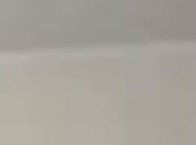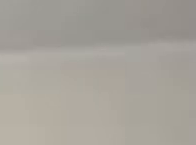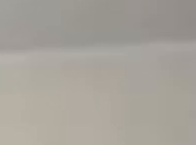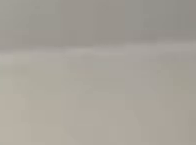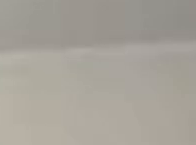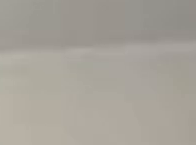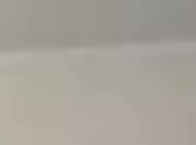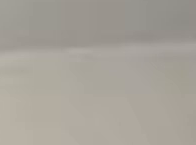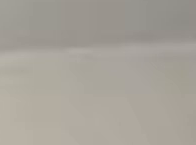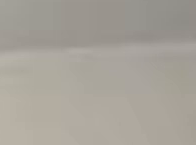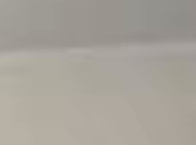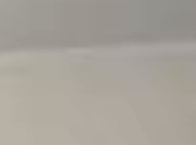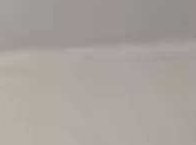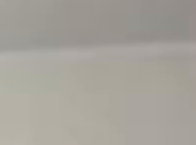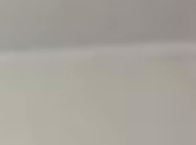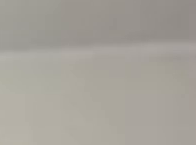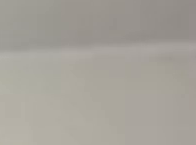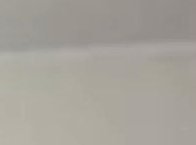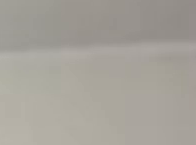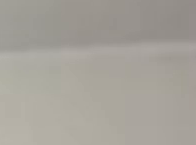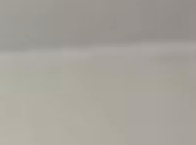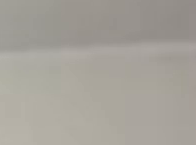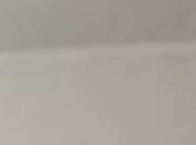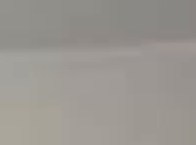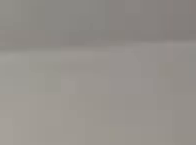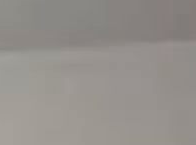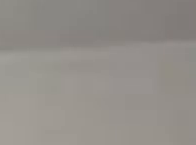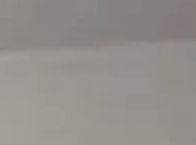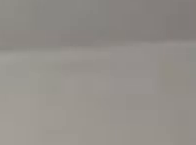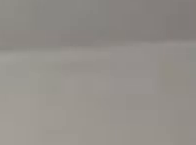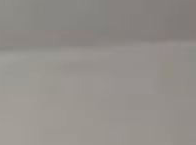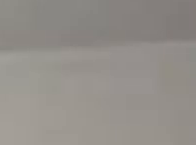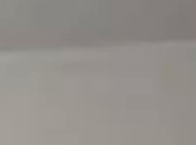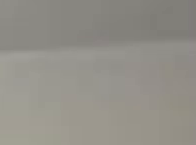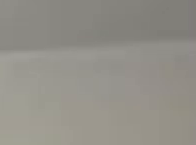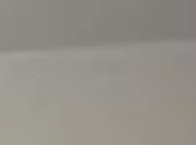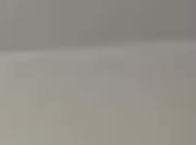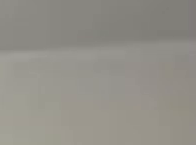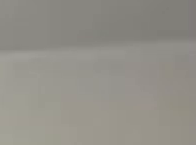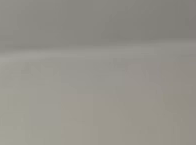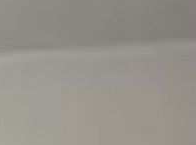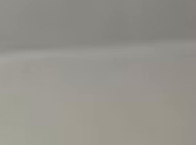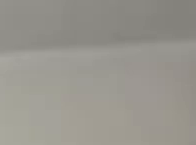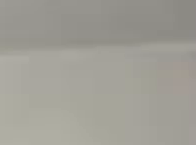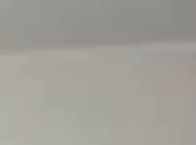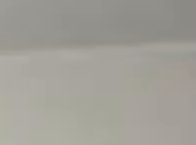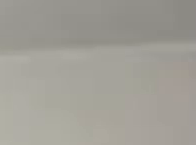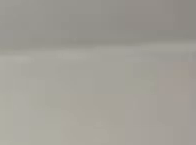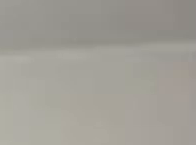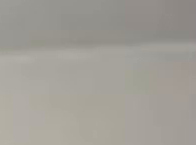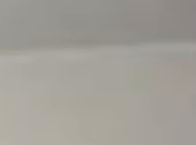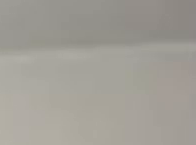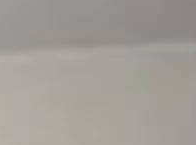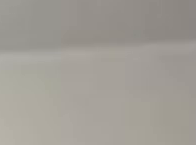puedan plantear preguntas respecto de los textos y artículos que vaya subiendo. Voy a tratar de que todos estén en español,